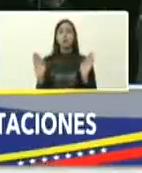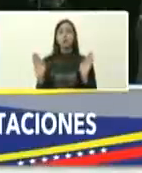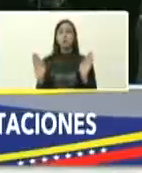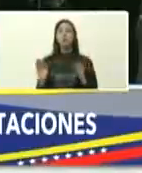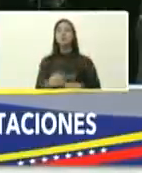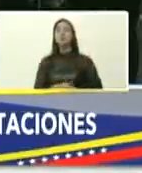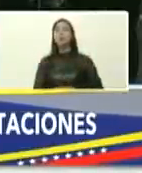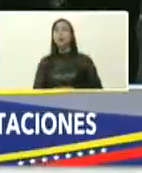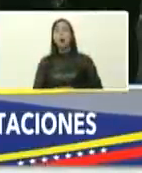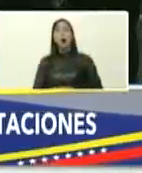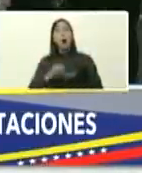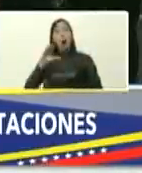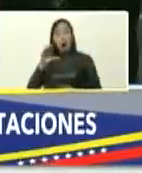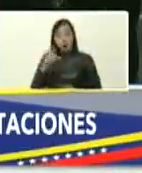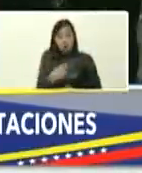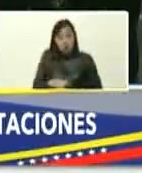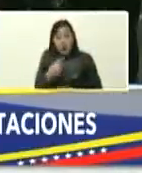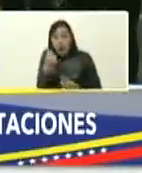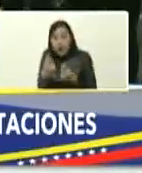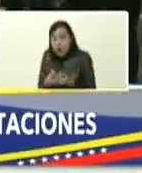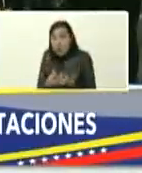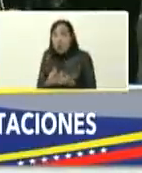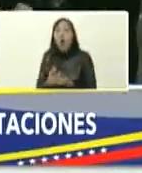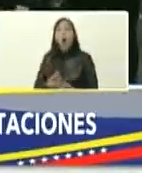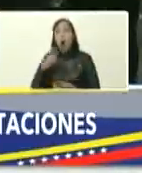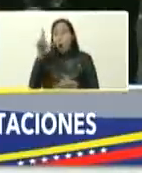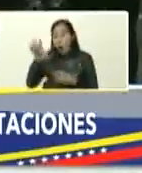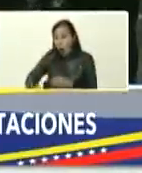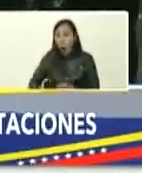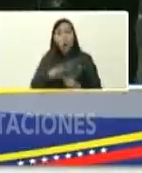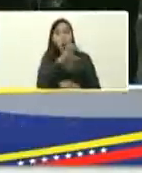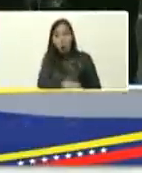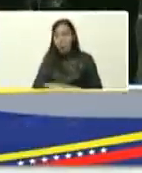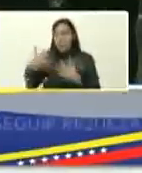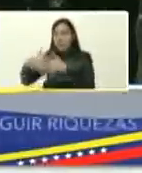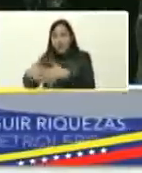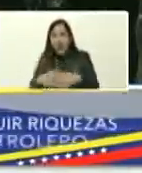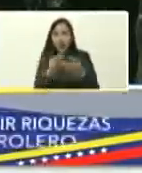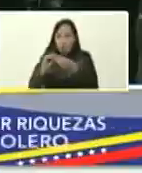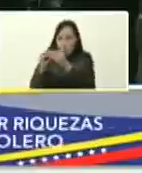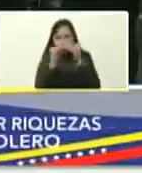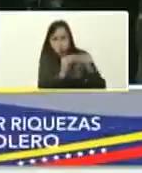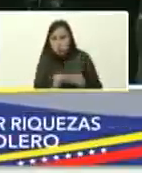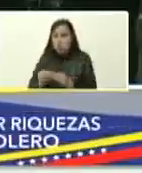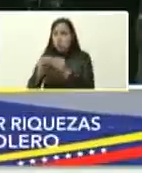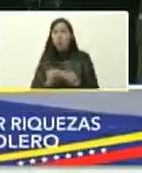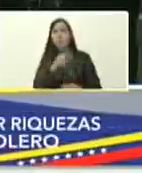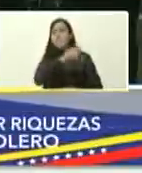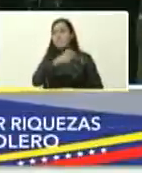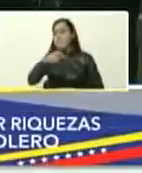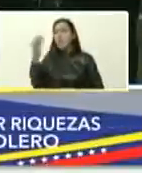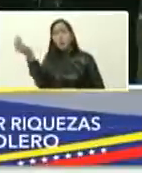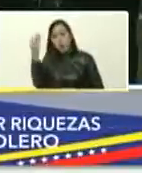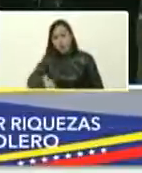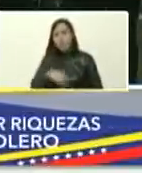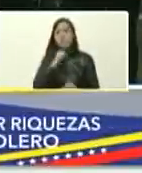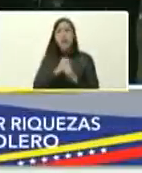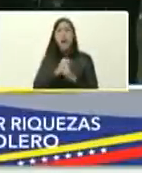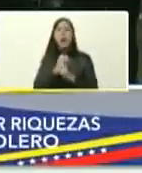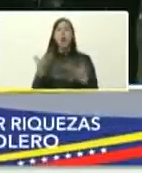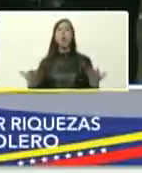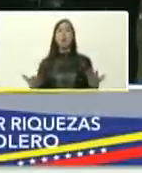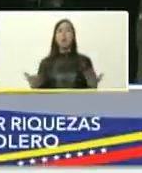Y de esa platica usted compra unos repuestos, compra otra máquina, contrata a otros trabajadores, le sube el salario a